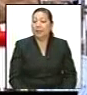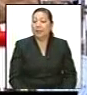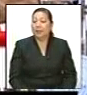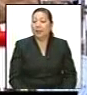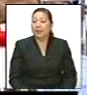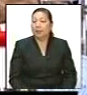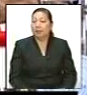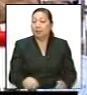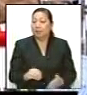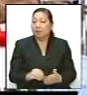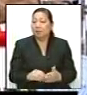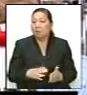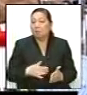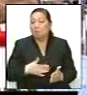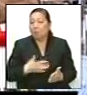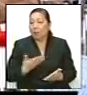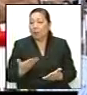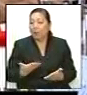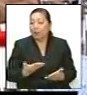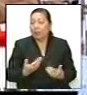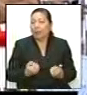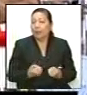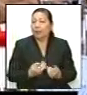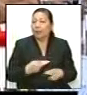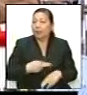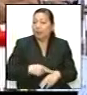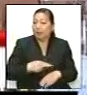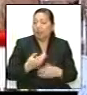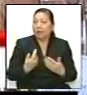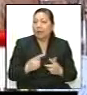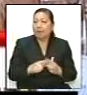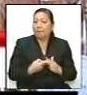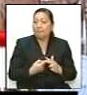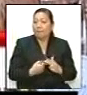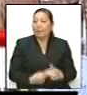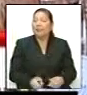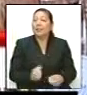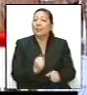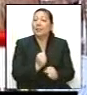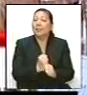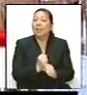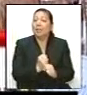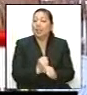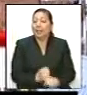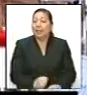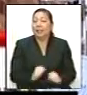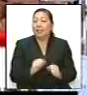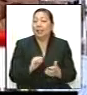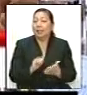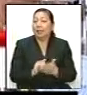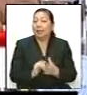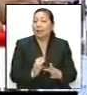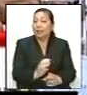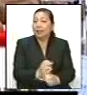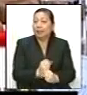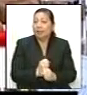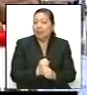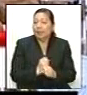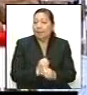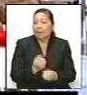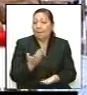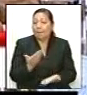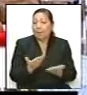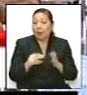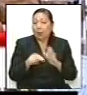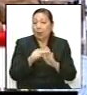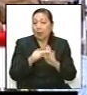que puedan los gobiernos locales y regionales ya empezar a trabajar, porque sí están sujetos, a pesar que hay una